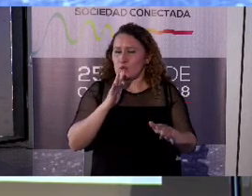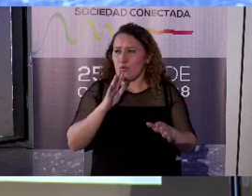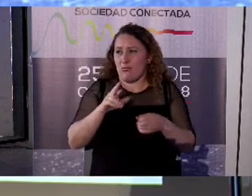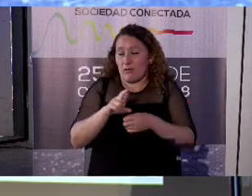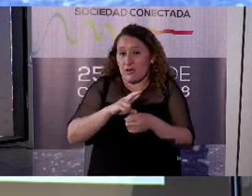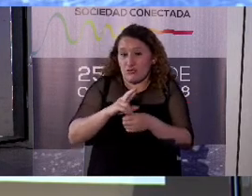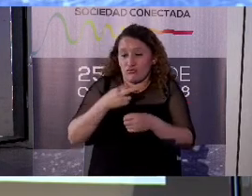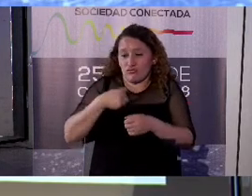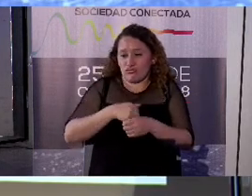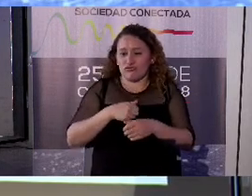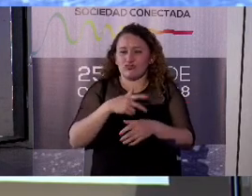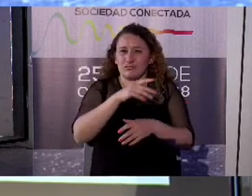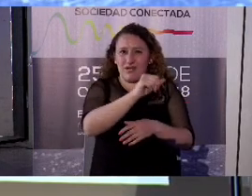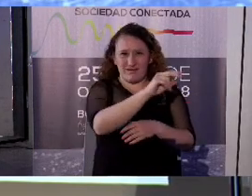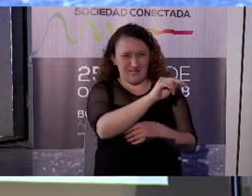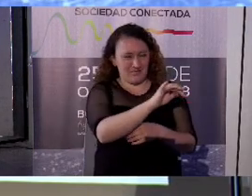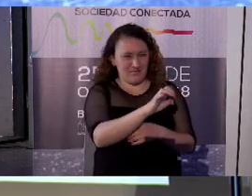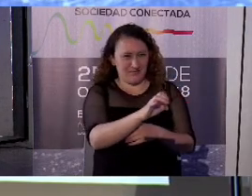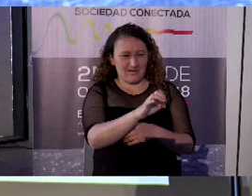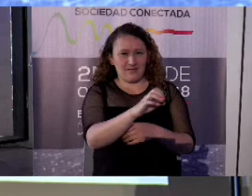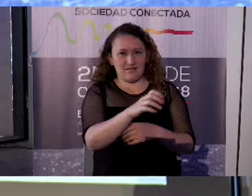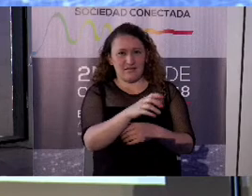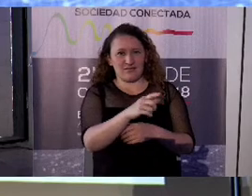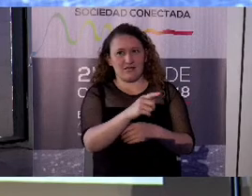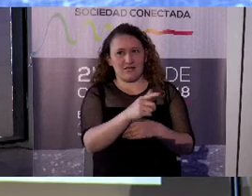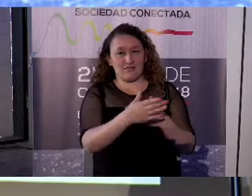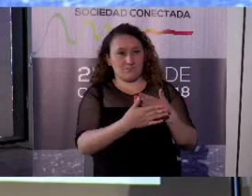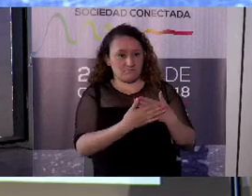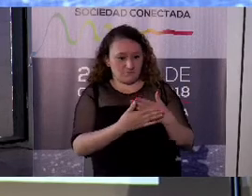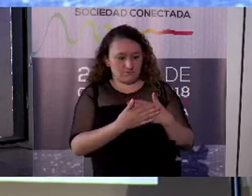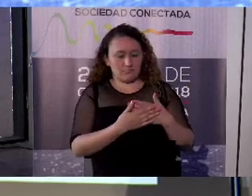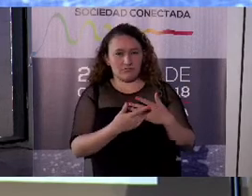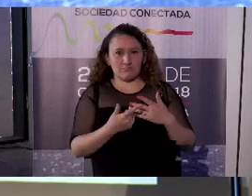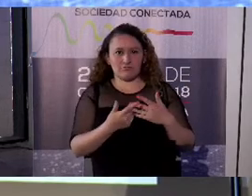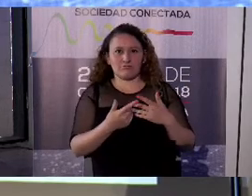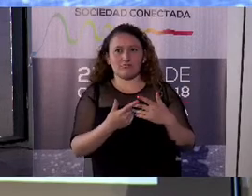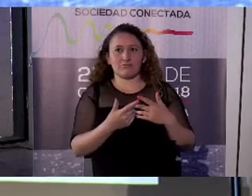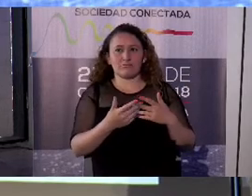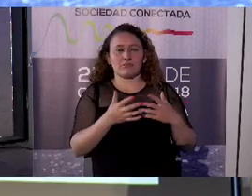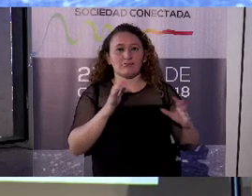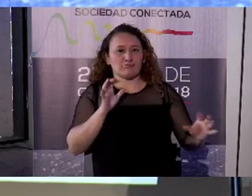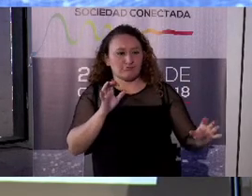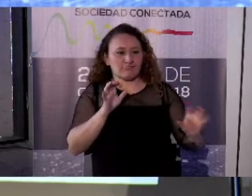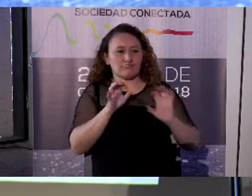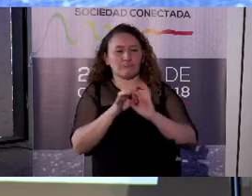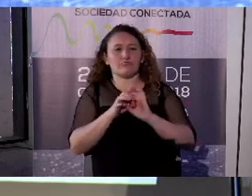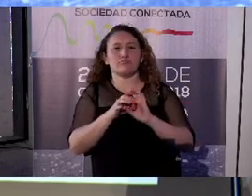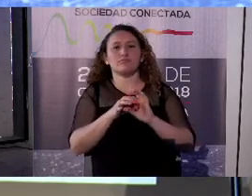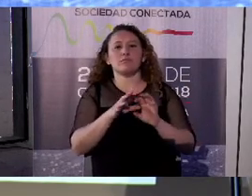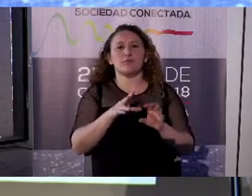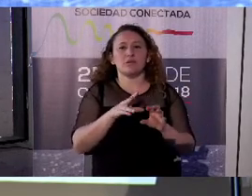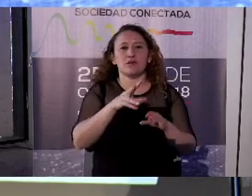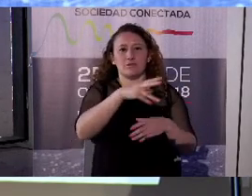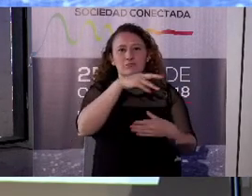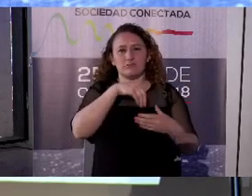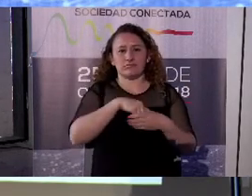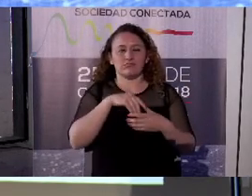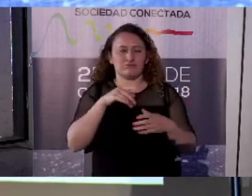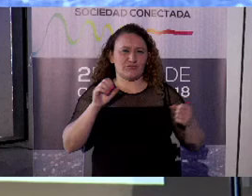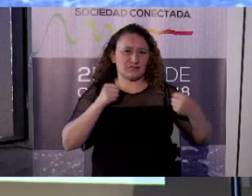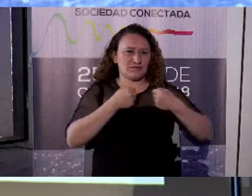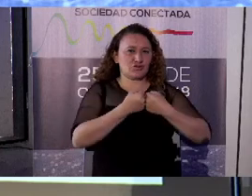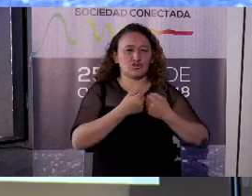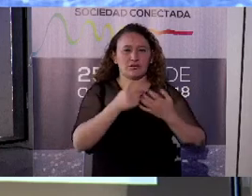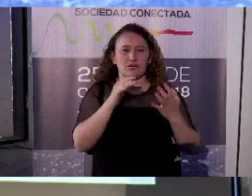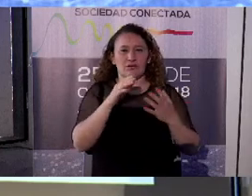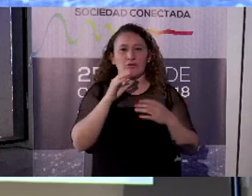la agencia Nacional de espectro eh desde desde a partir de este año es parte de com telca Pues estamos asociados con los mejores para